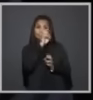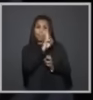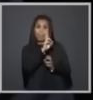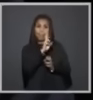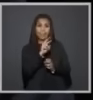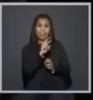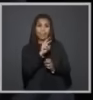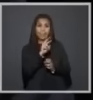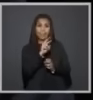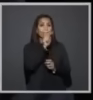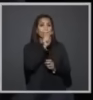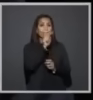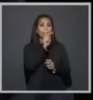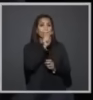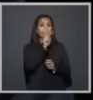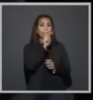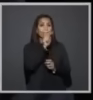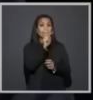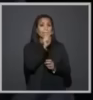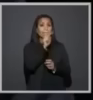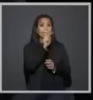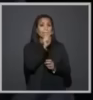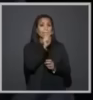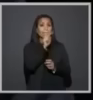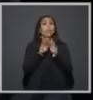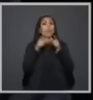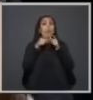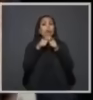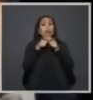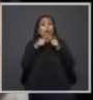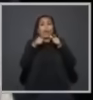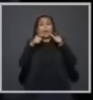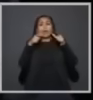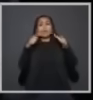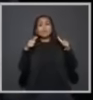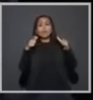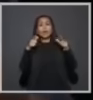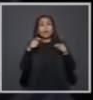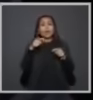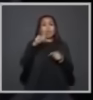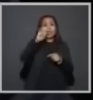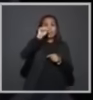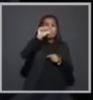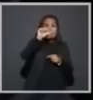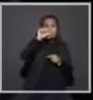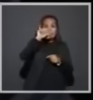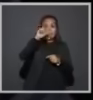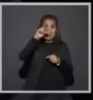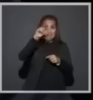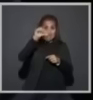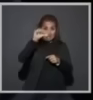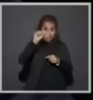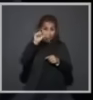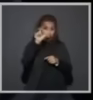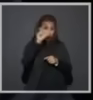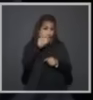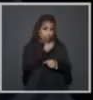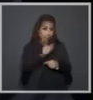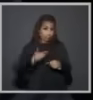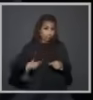vean cómo creció en el periodo de Salinas la desigualdad.